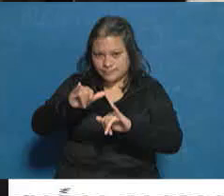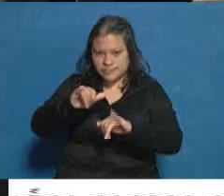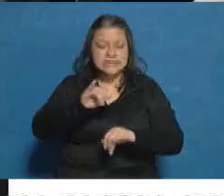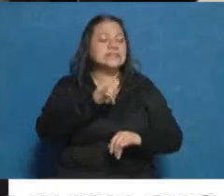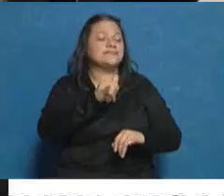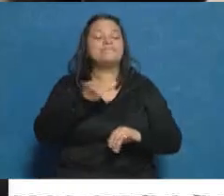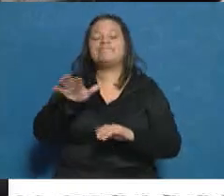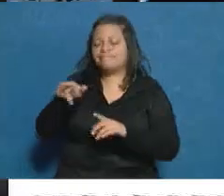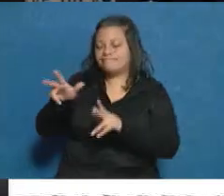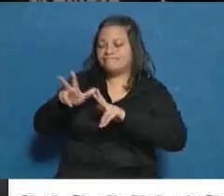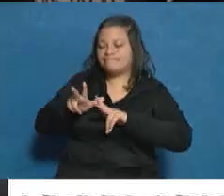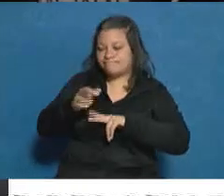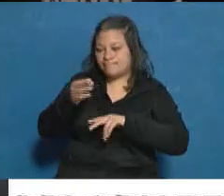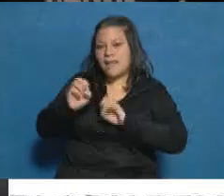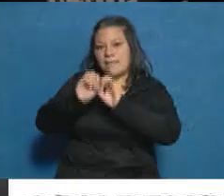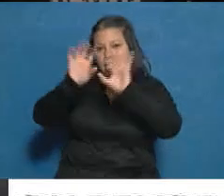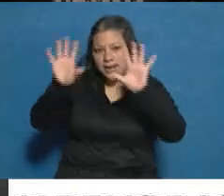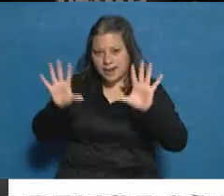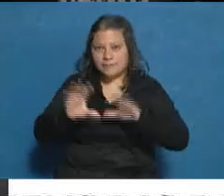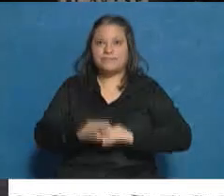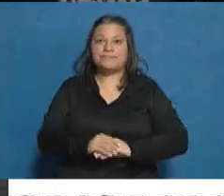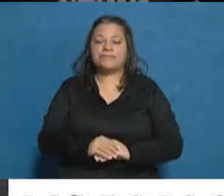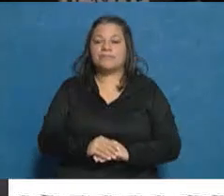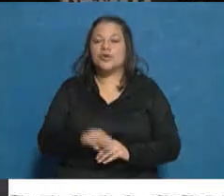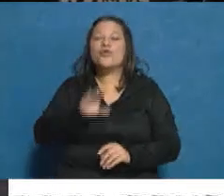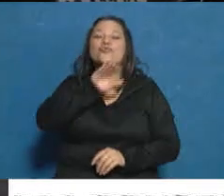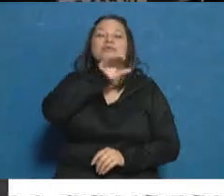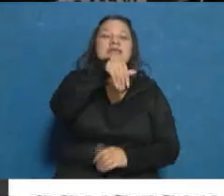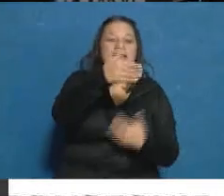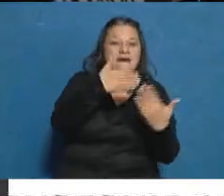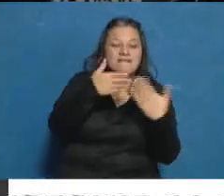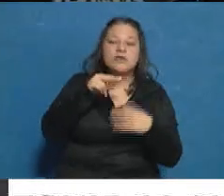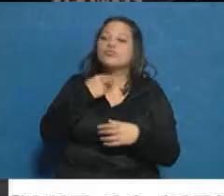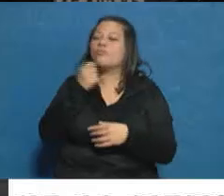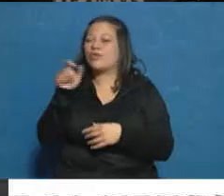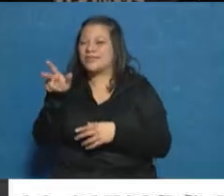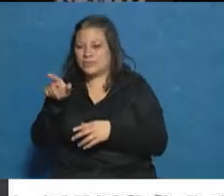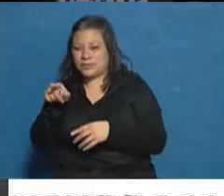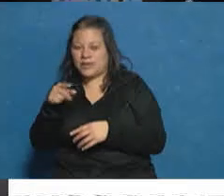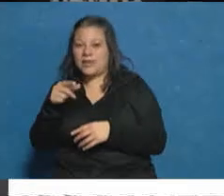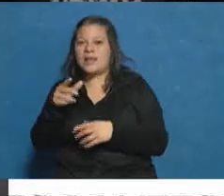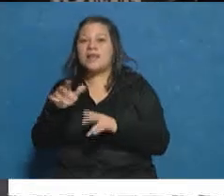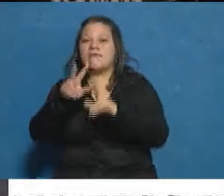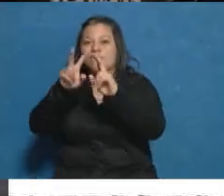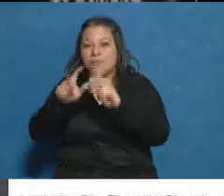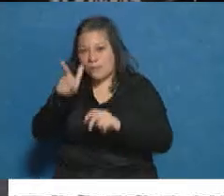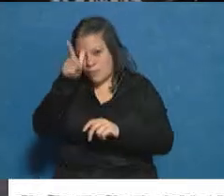Sí, como bien vos decías, para aclarar, ¿no?, porque yo estoy hablando de un nieto, vos hablas de su hijo, la información policial asegura